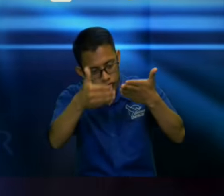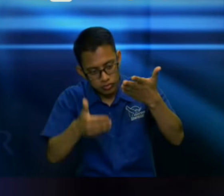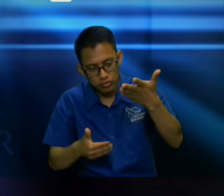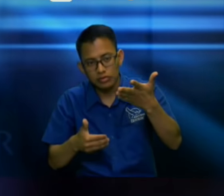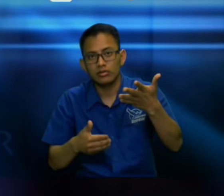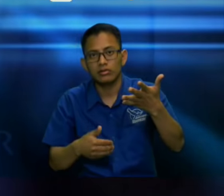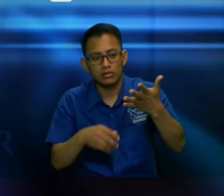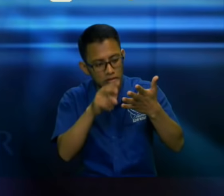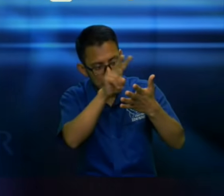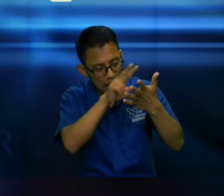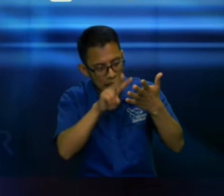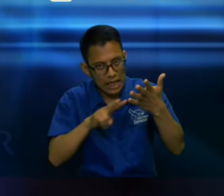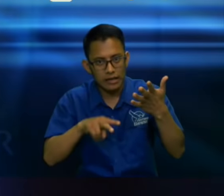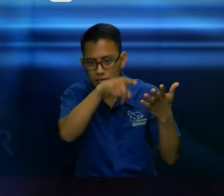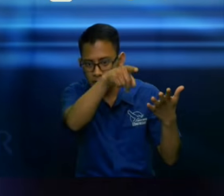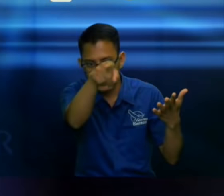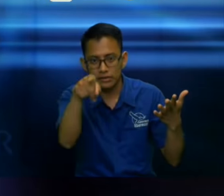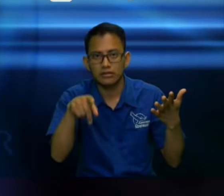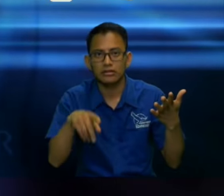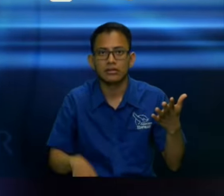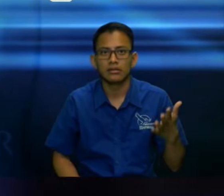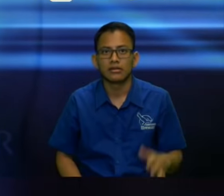se tiene que ir con esto.